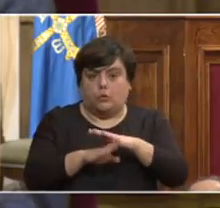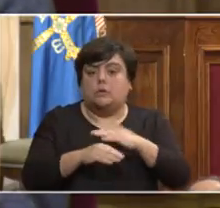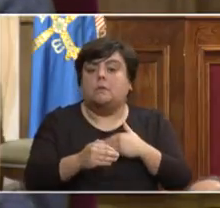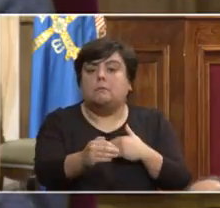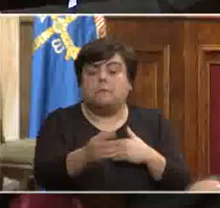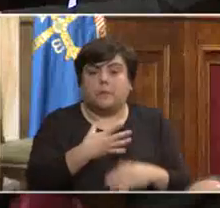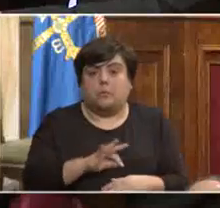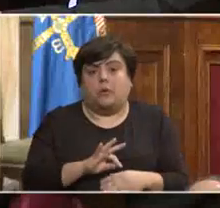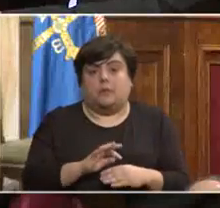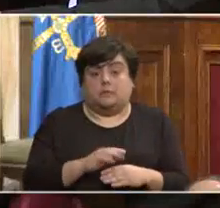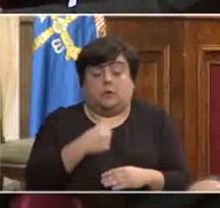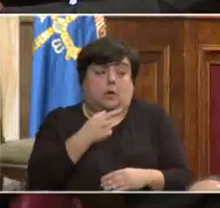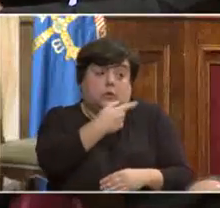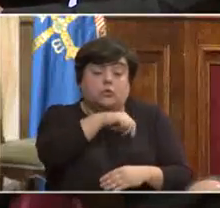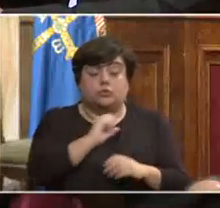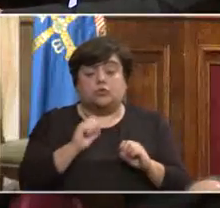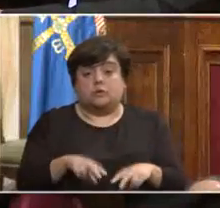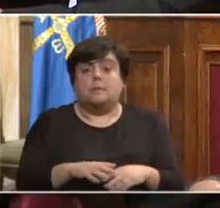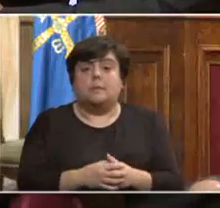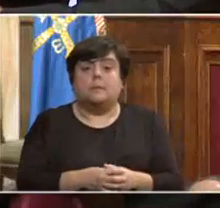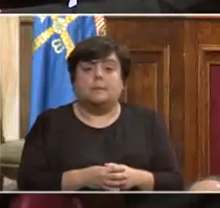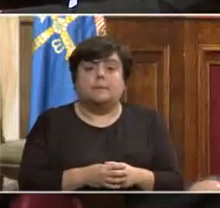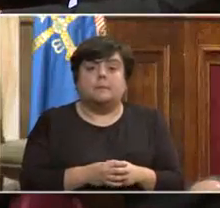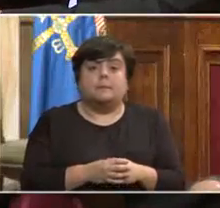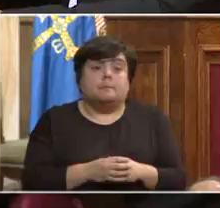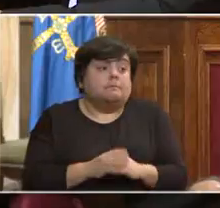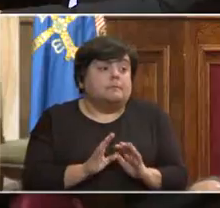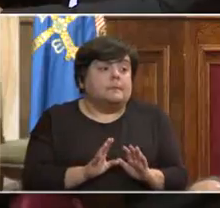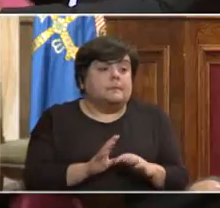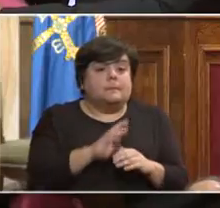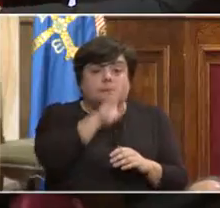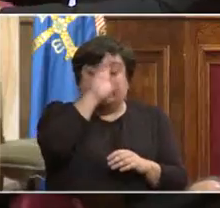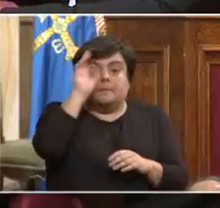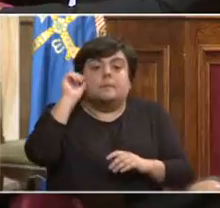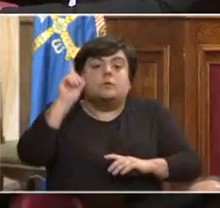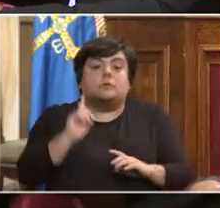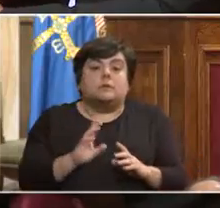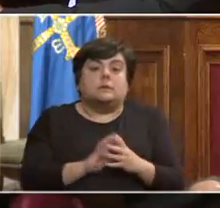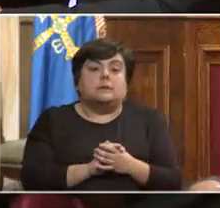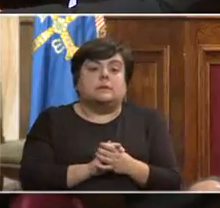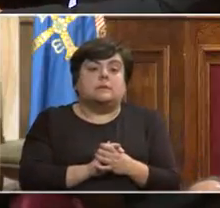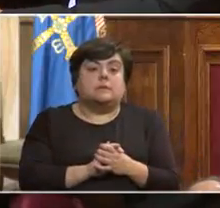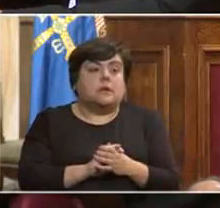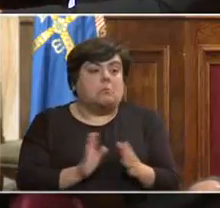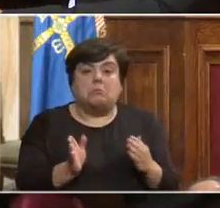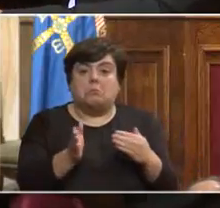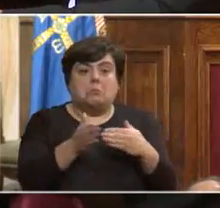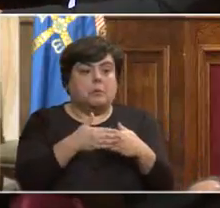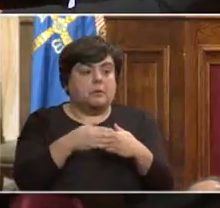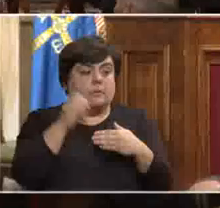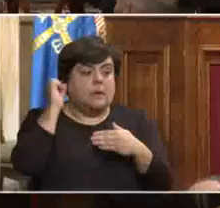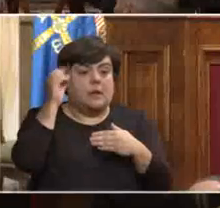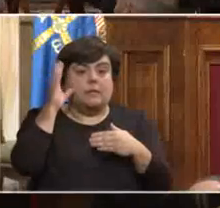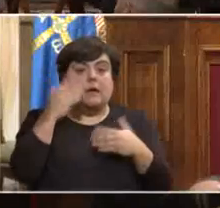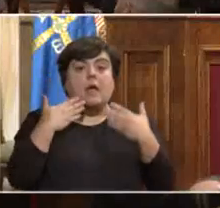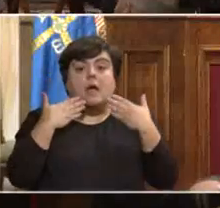nosotros. Sí. Pues no sé si cerraremos el acto.